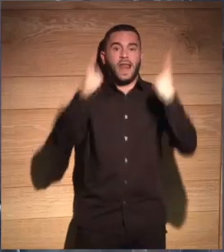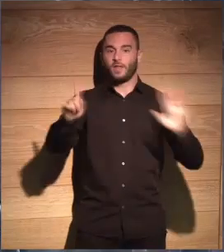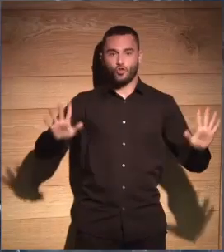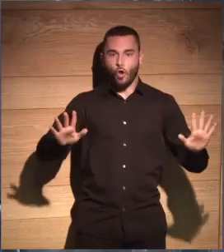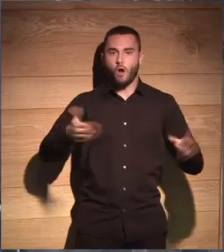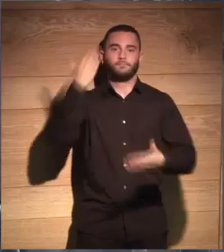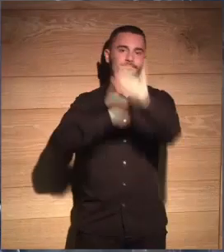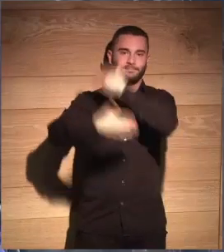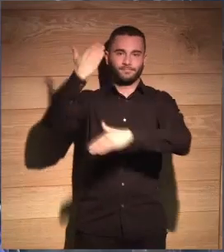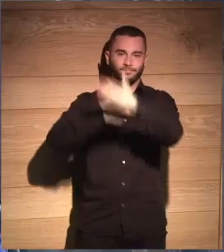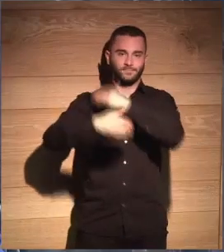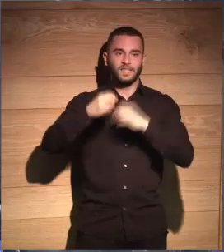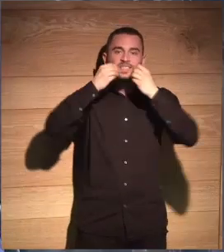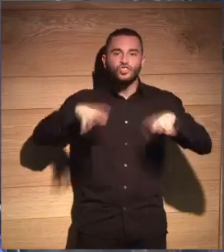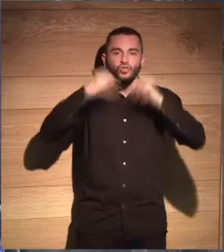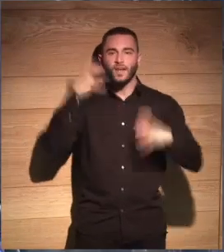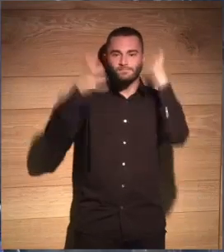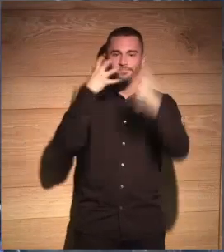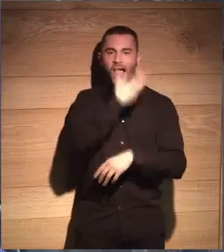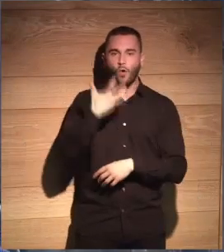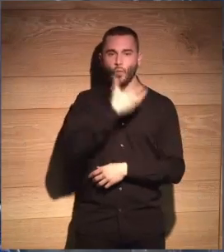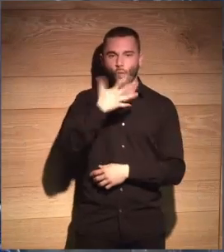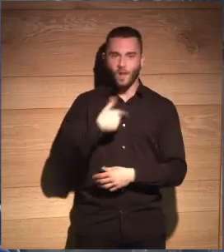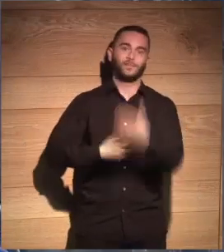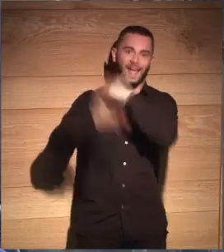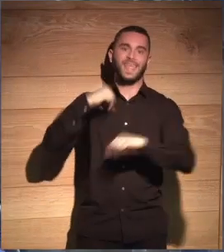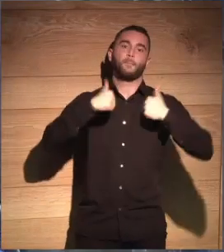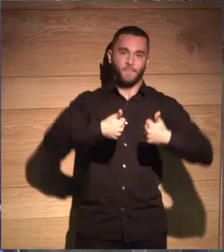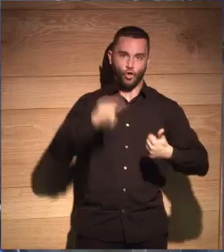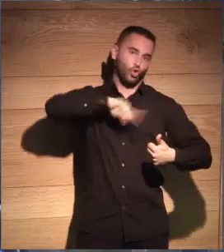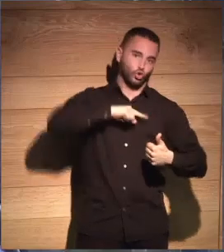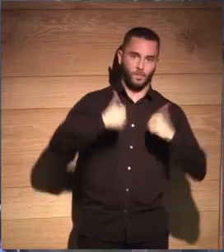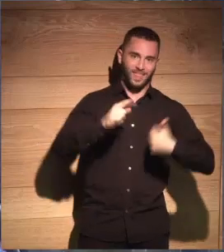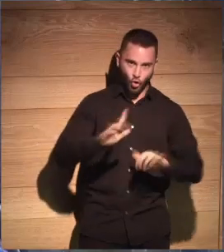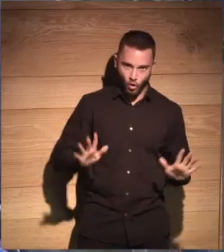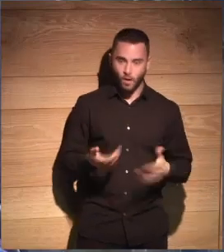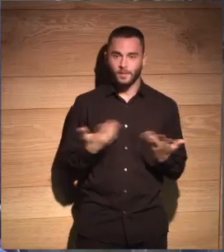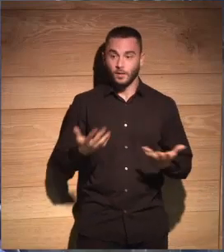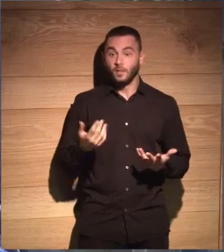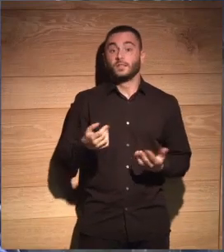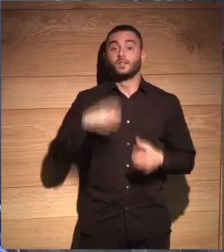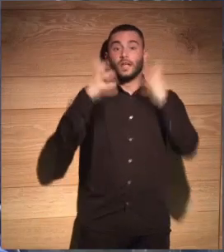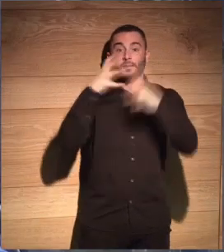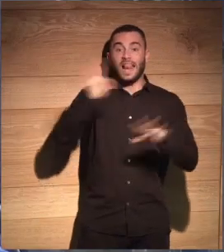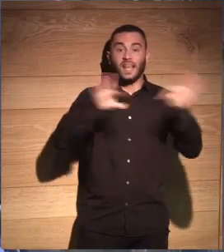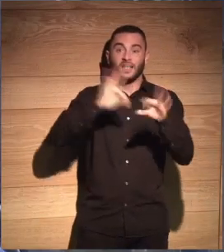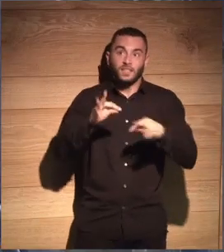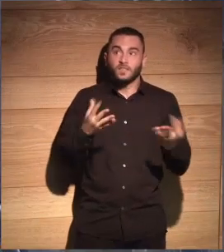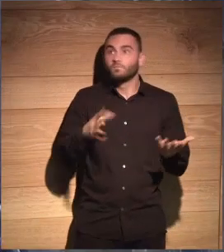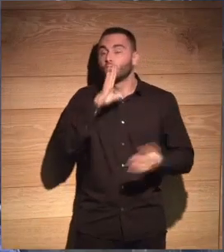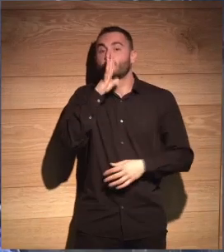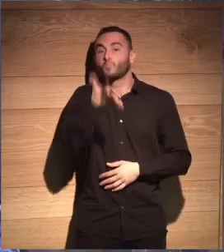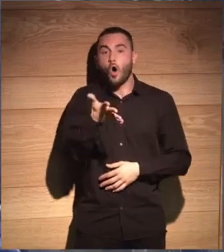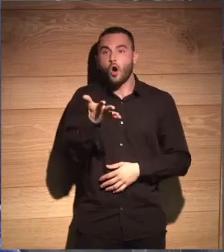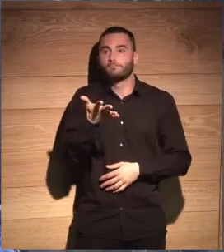fábulas. Y es que hay mil motivos diferentes por los que los puedes elegir. Muchas veces son simplemente porque se